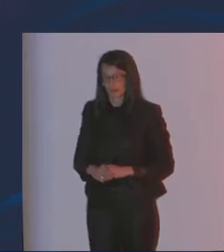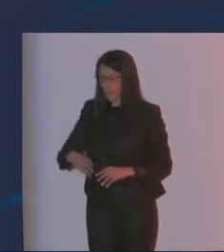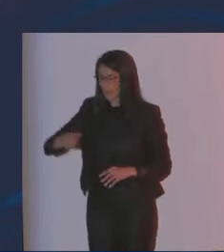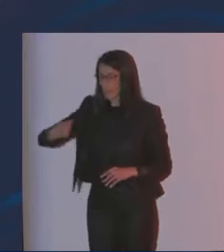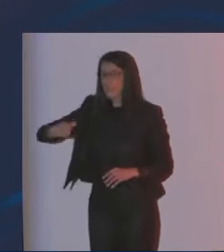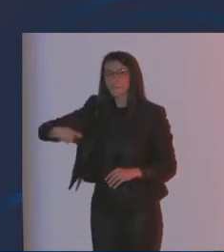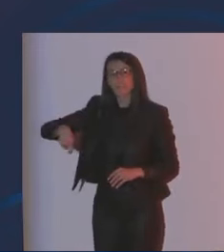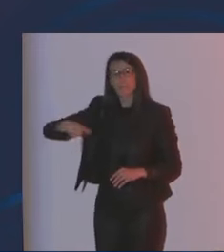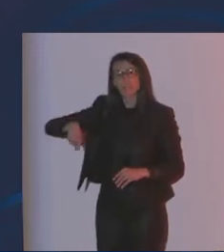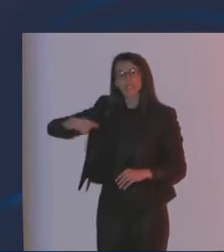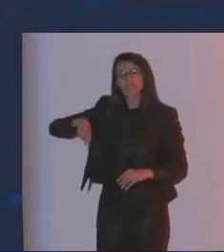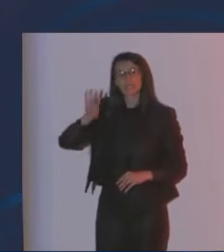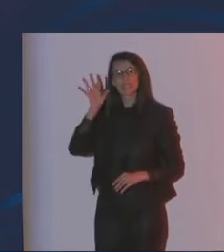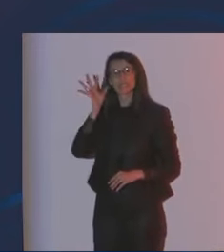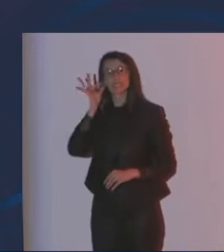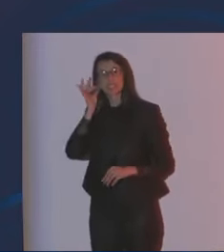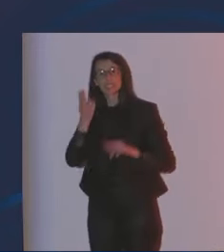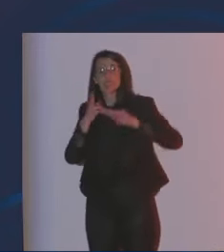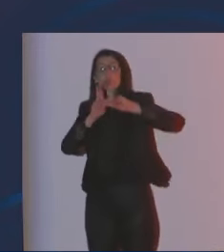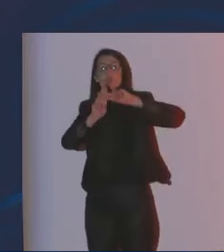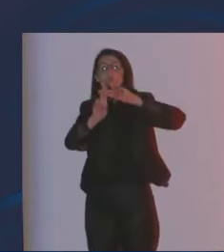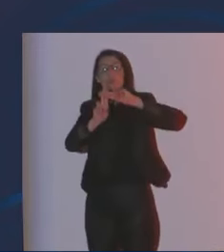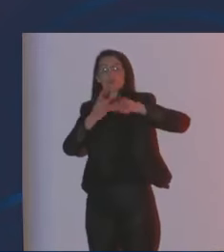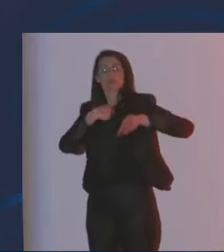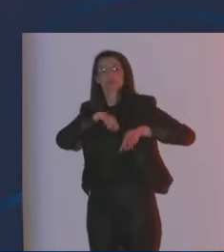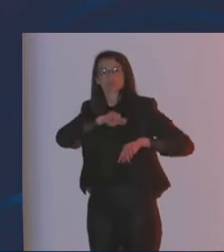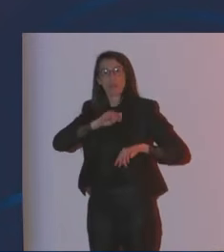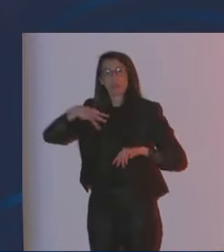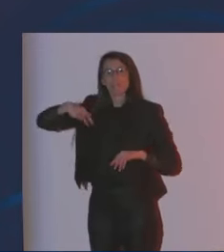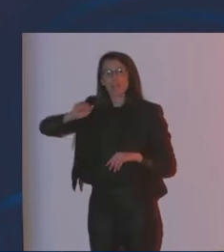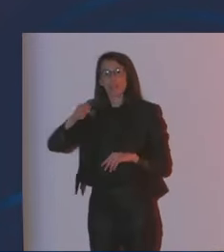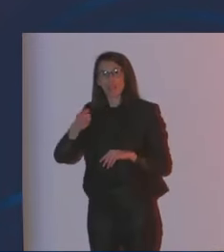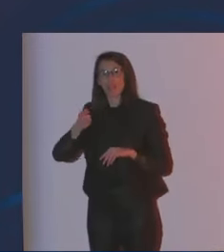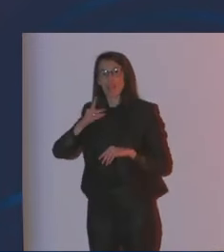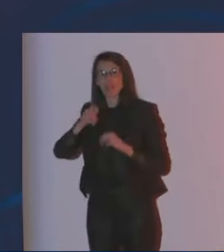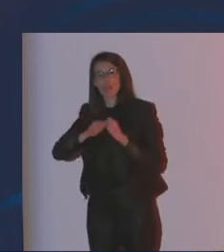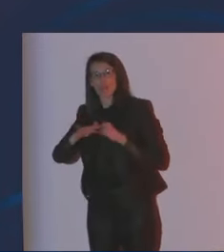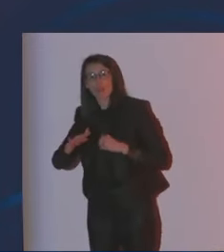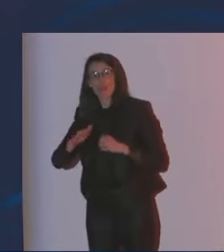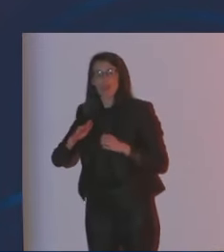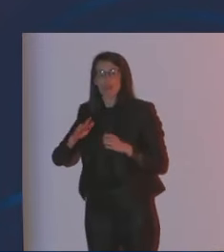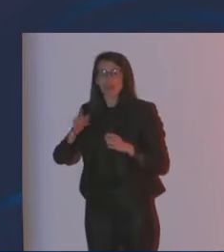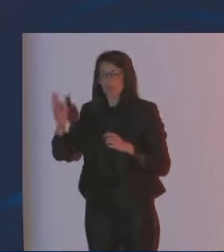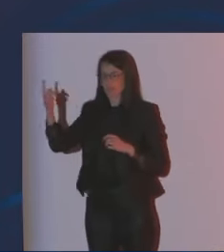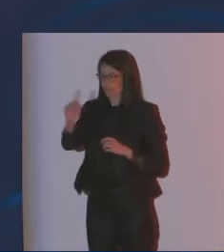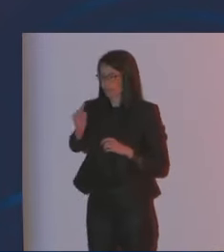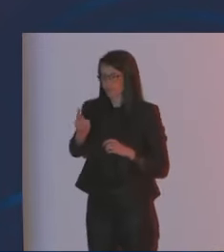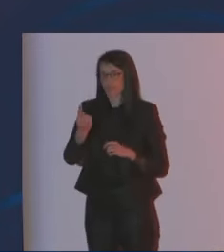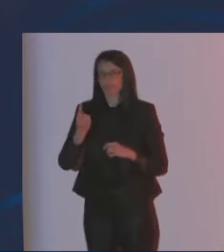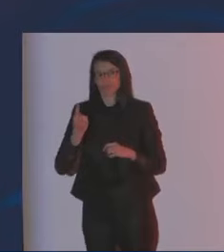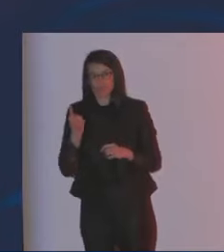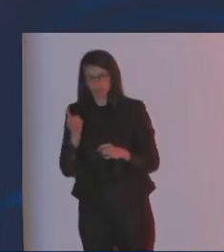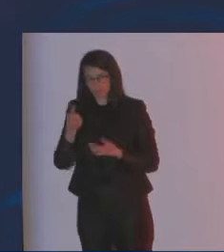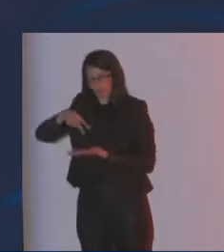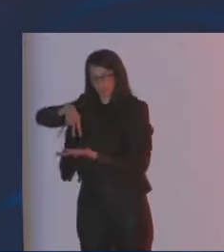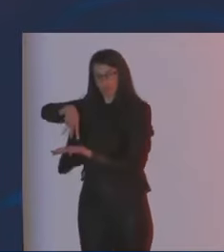Presidenta de Cruz Roja Española, doña María del Mar Bajeo Jiménez. La invitamos a que nos dirija unas